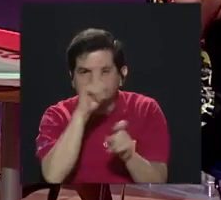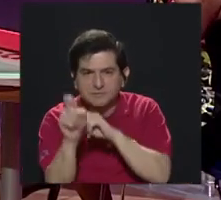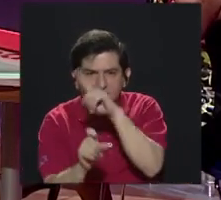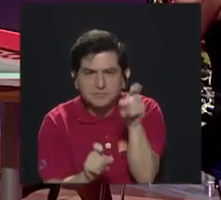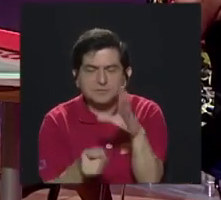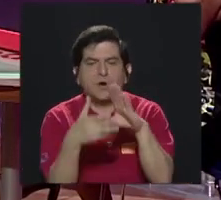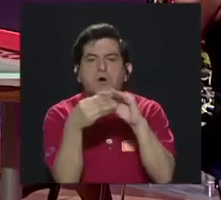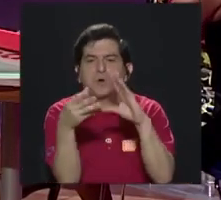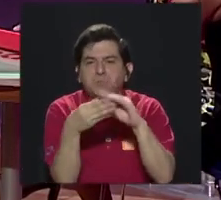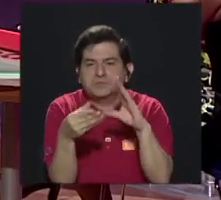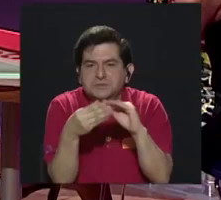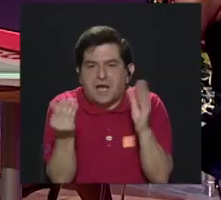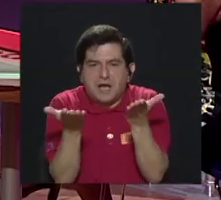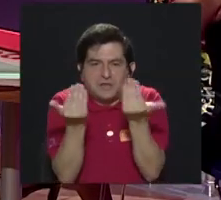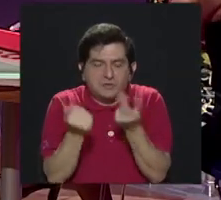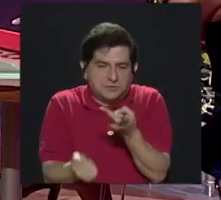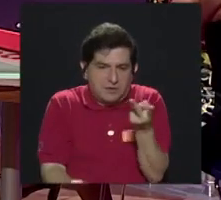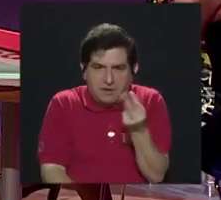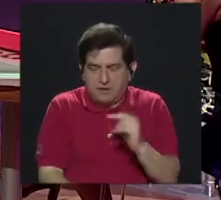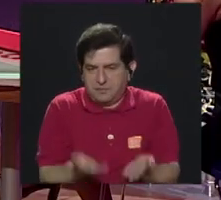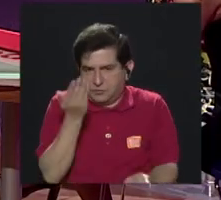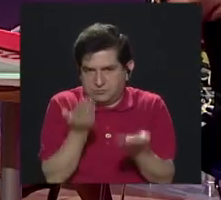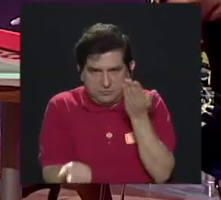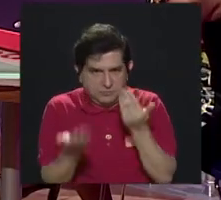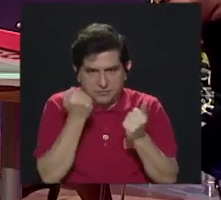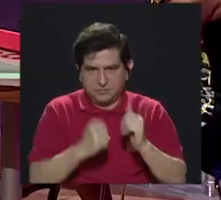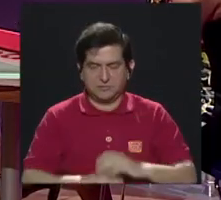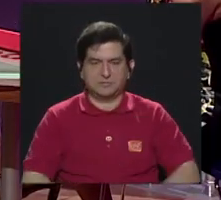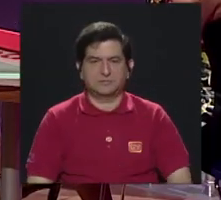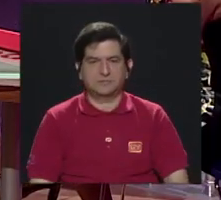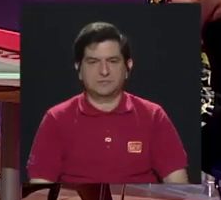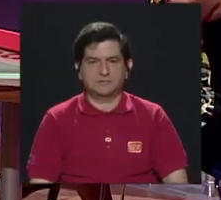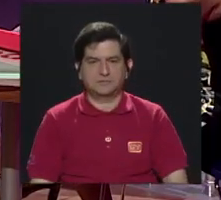o comentarios, si quieren ustedes